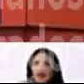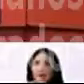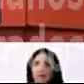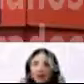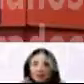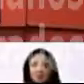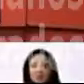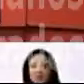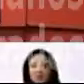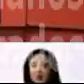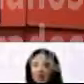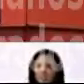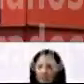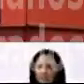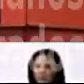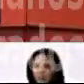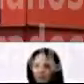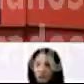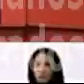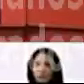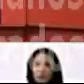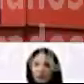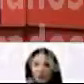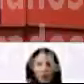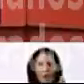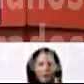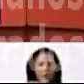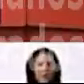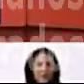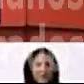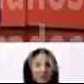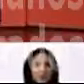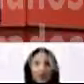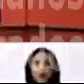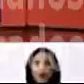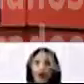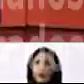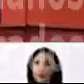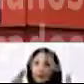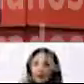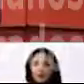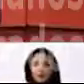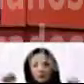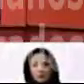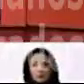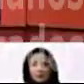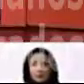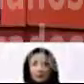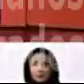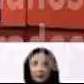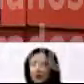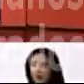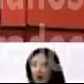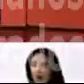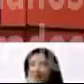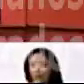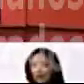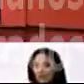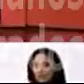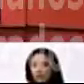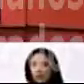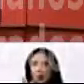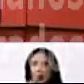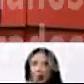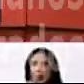No. No, no, no. Porque es muy fácil poner una bomba e irse. Es muy fácil, ¿verdad,